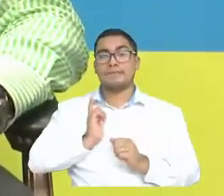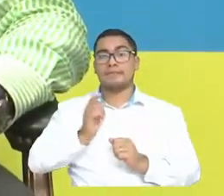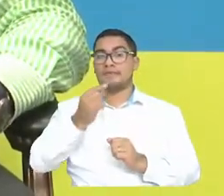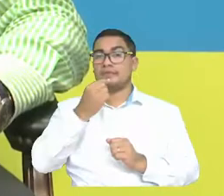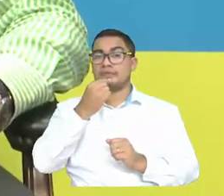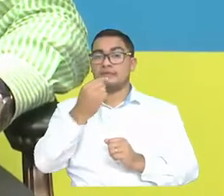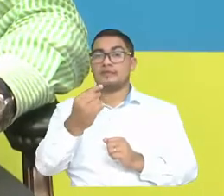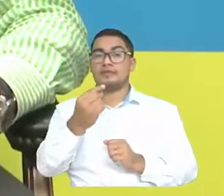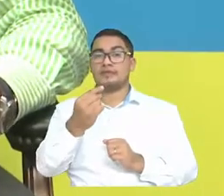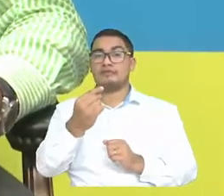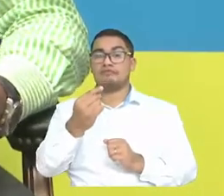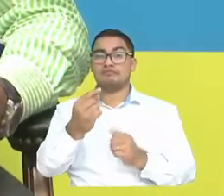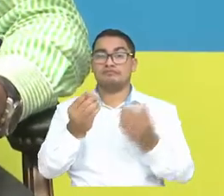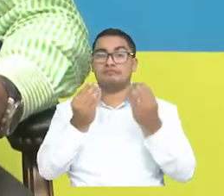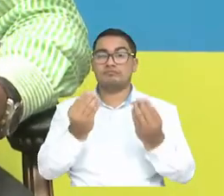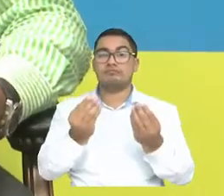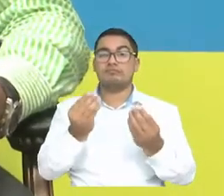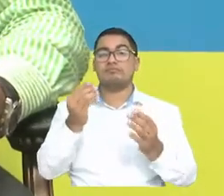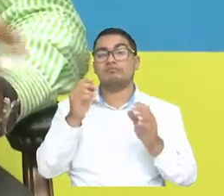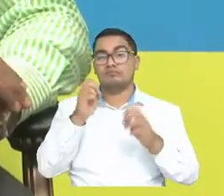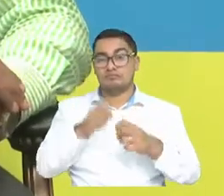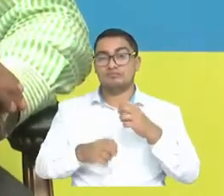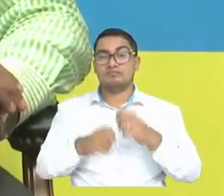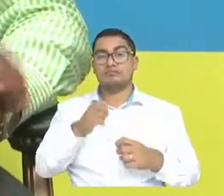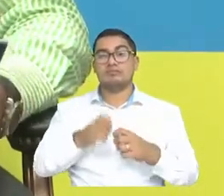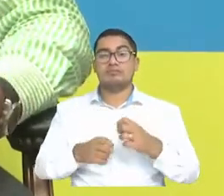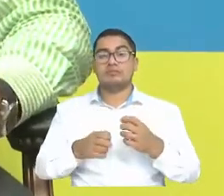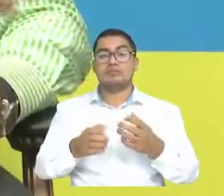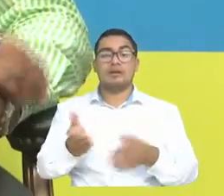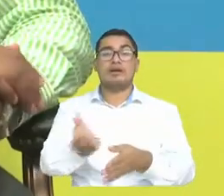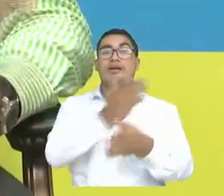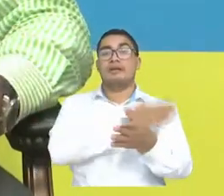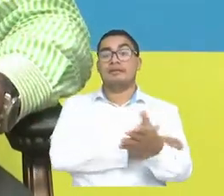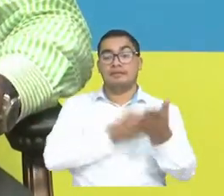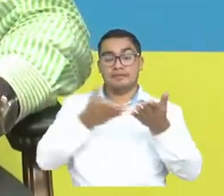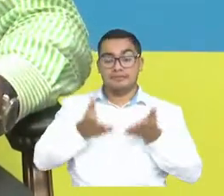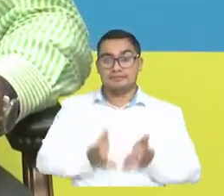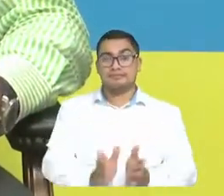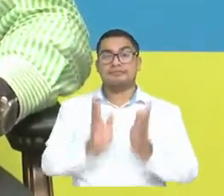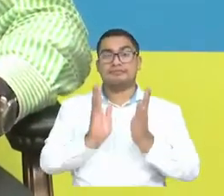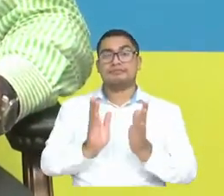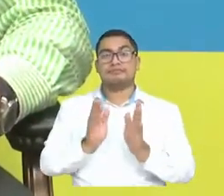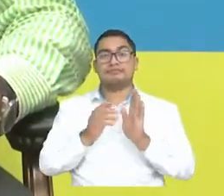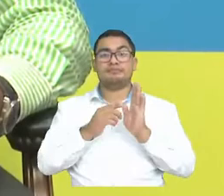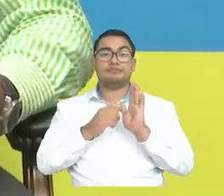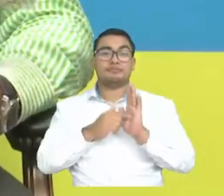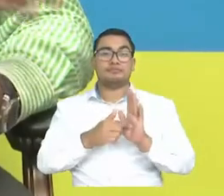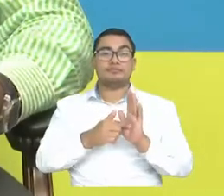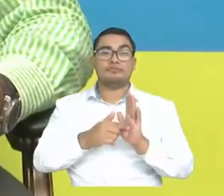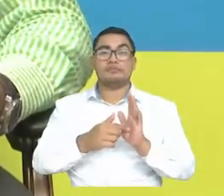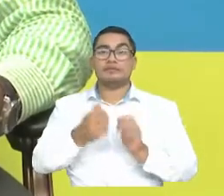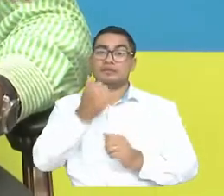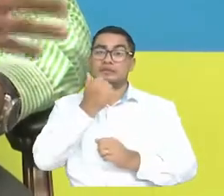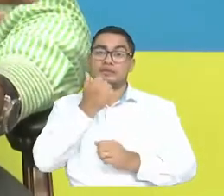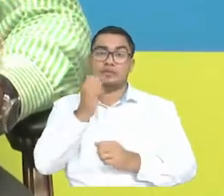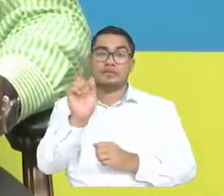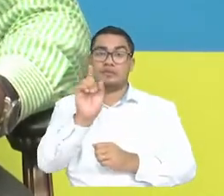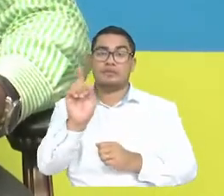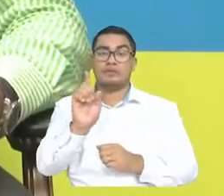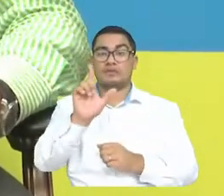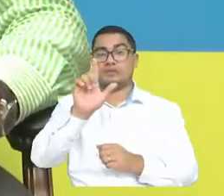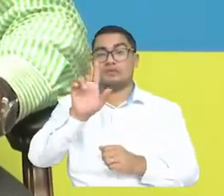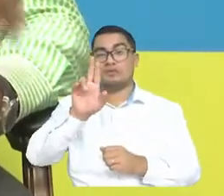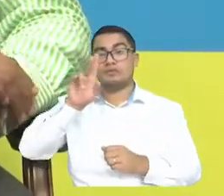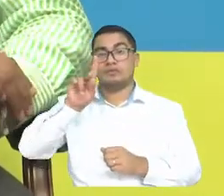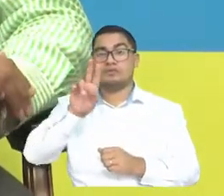gran porcentaje a un parto prematuro para no perder el bebé, si no me estoy equivocando, por ejemplo, el lupus.